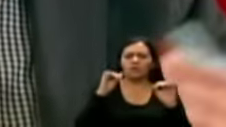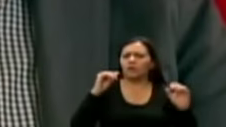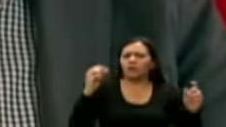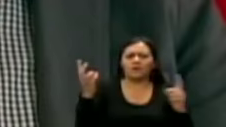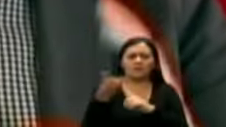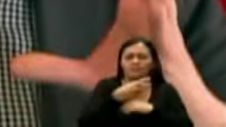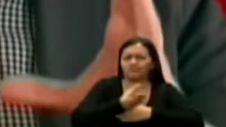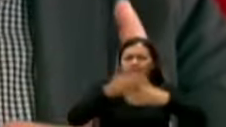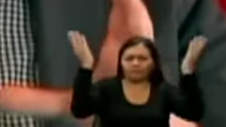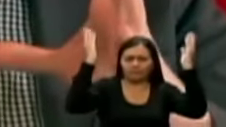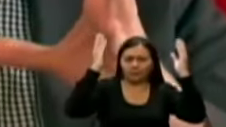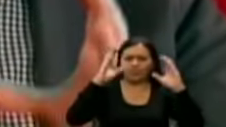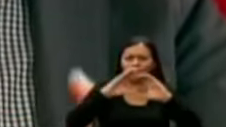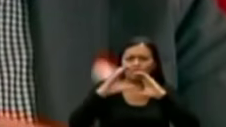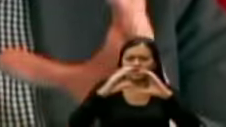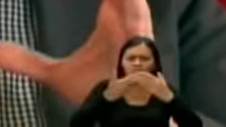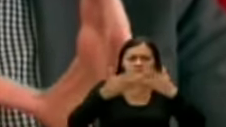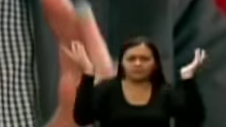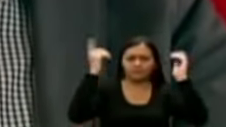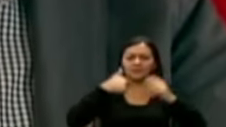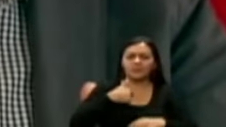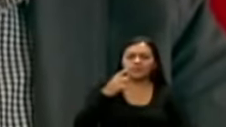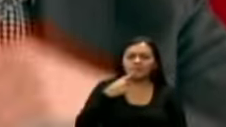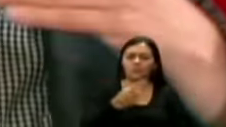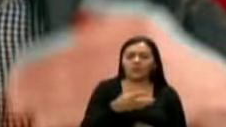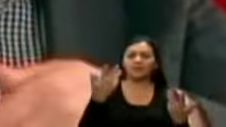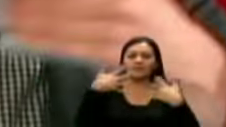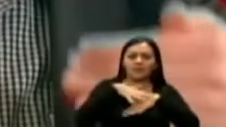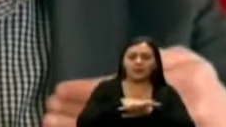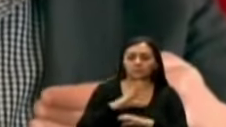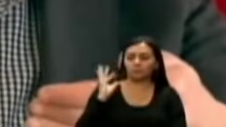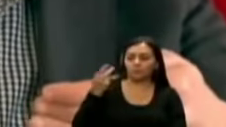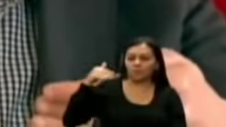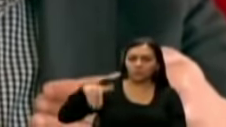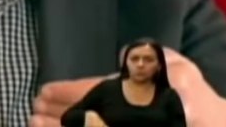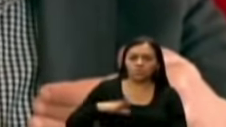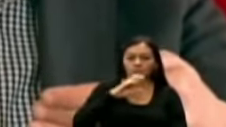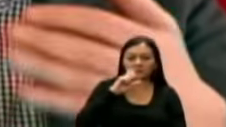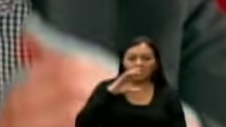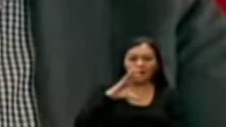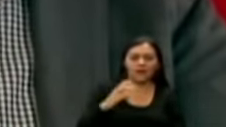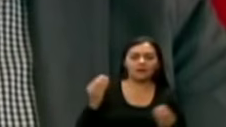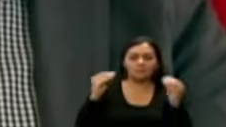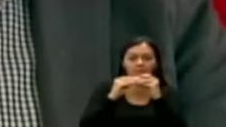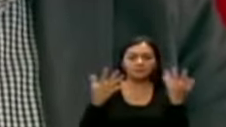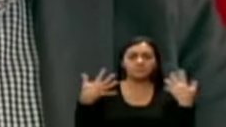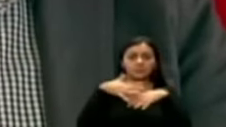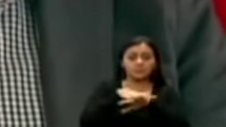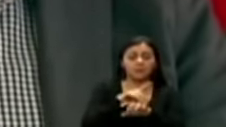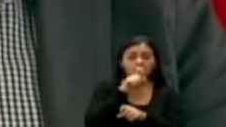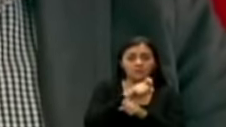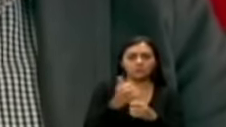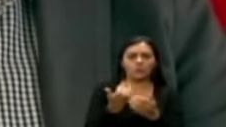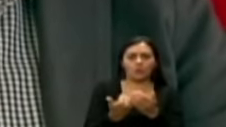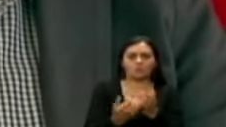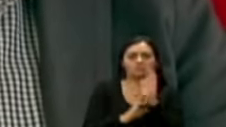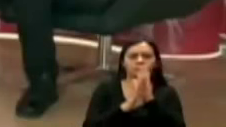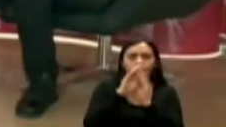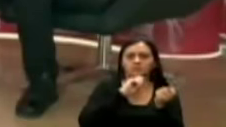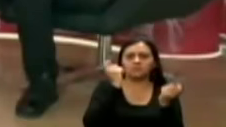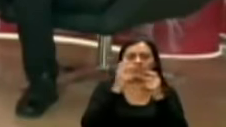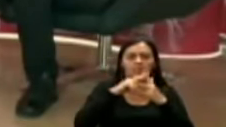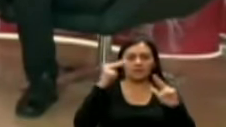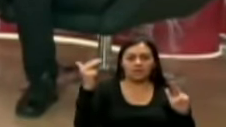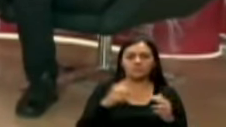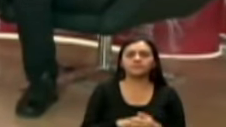de CELAC. Hay un concepto de integración en desarrollo que sin lugar a dudas está cambiando la región.